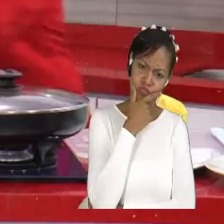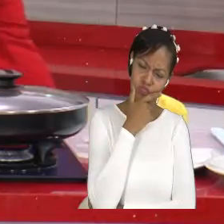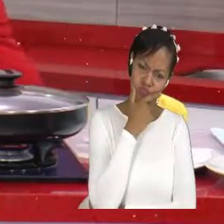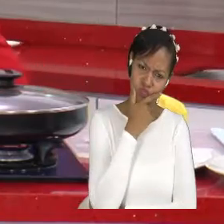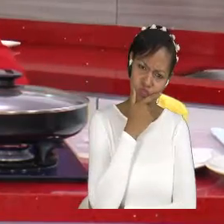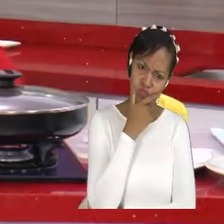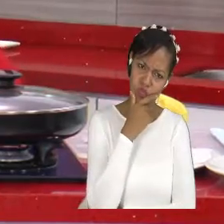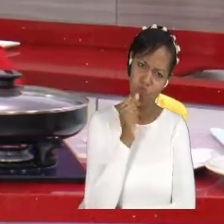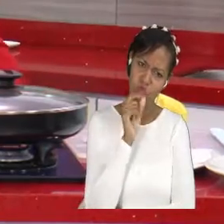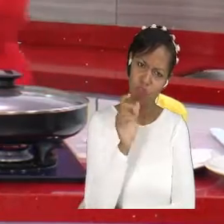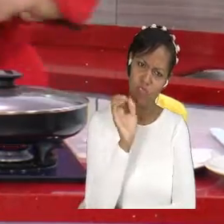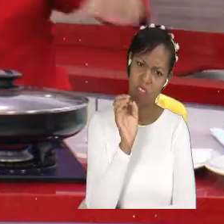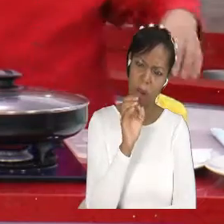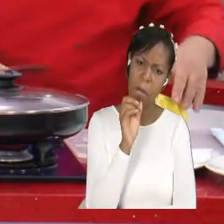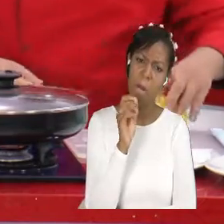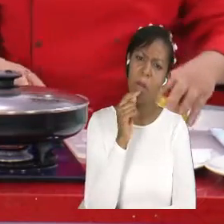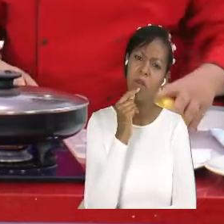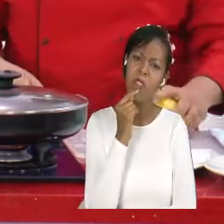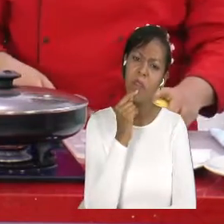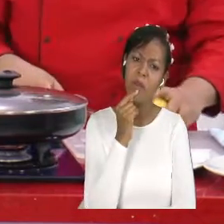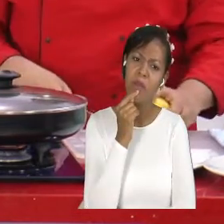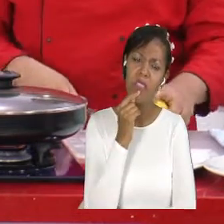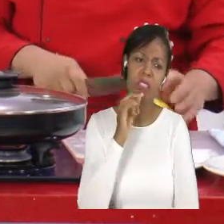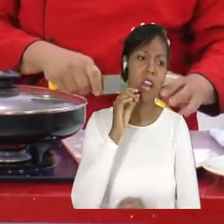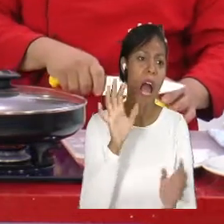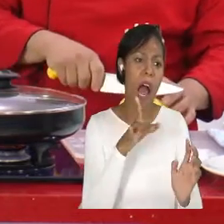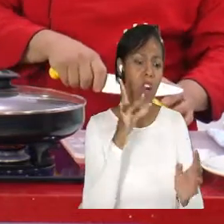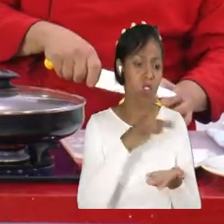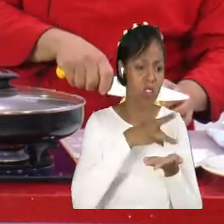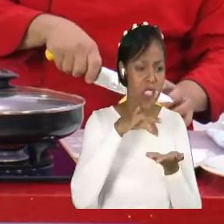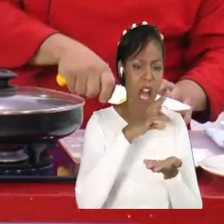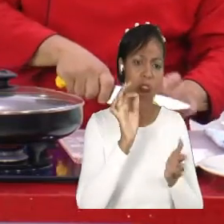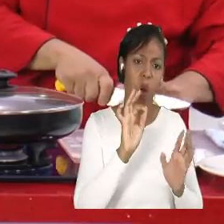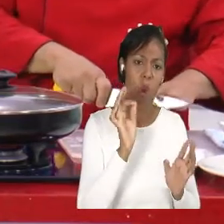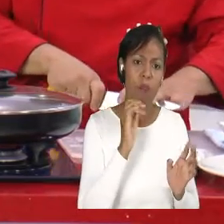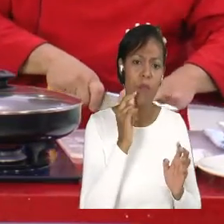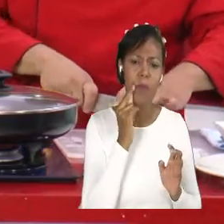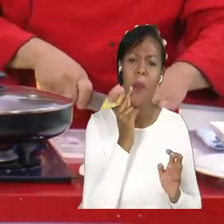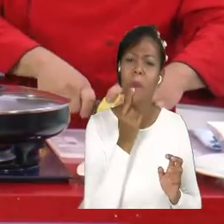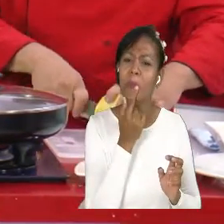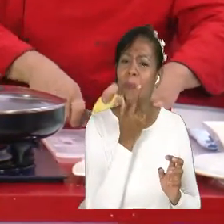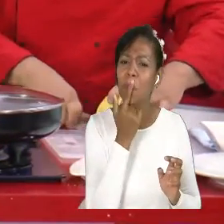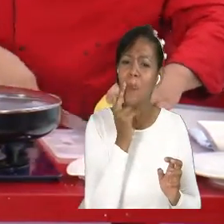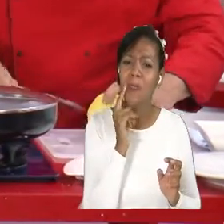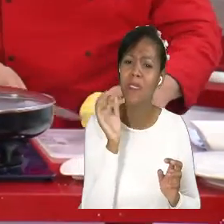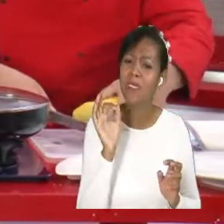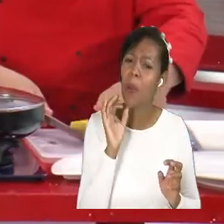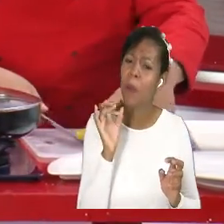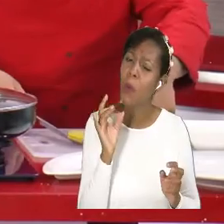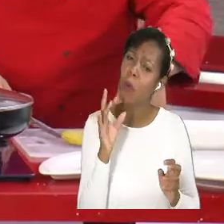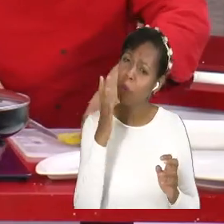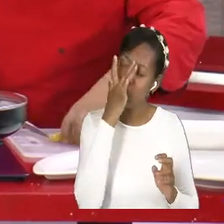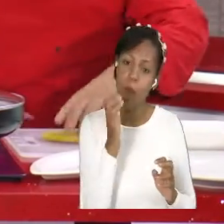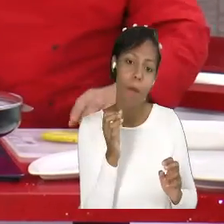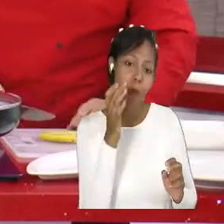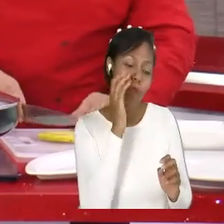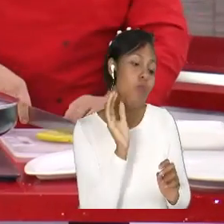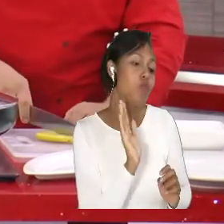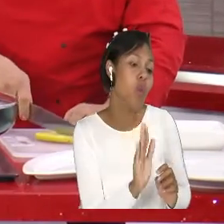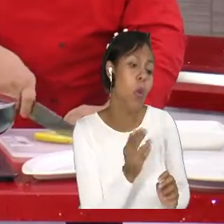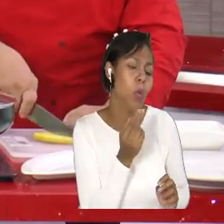le tiende a dejar a uno con sal o sin sal la picazón ahí alrededor de la boca. Por su mismo dulzor, por su